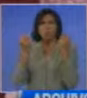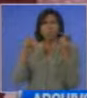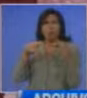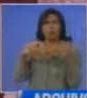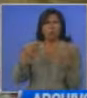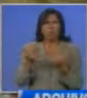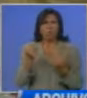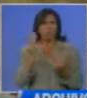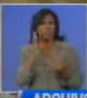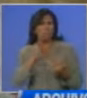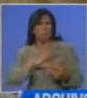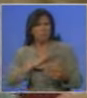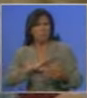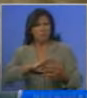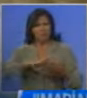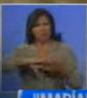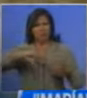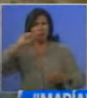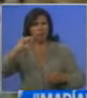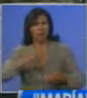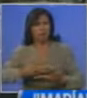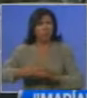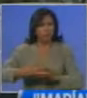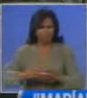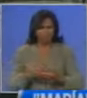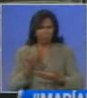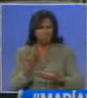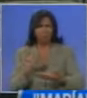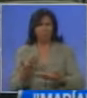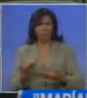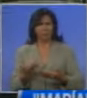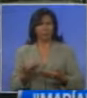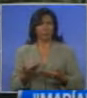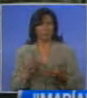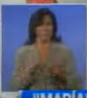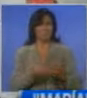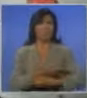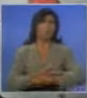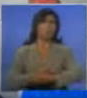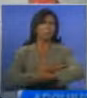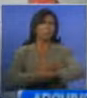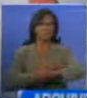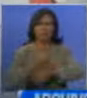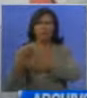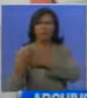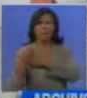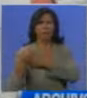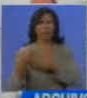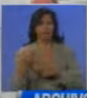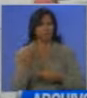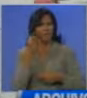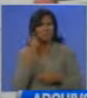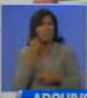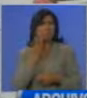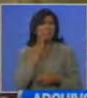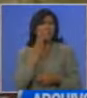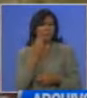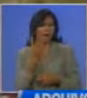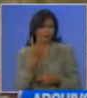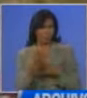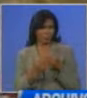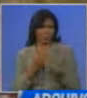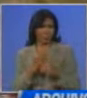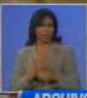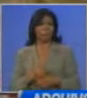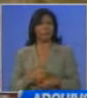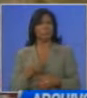general. Una niña de días de nacida arrancada con engaños de brazos de su madre, una adolescente de 14 años.